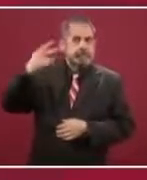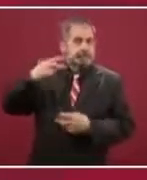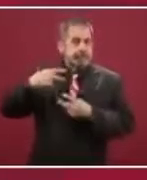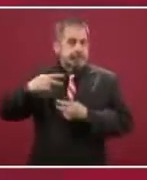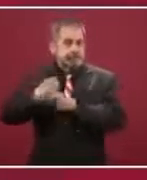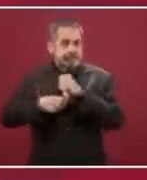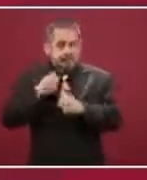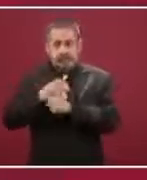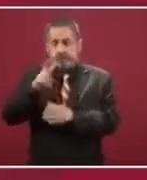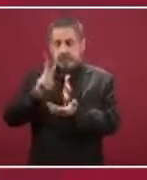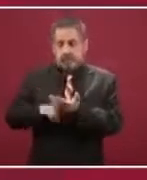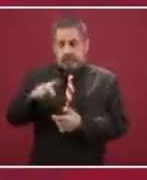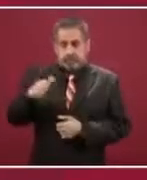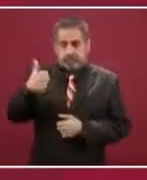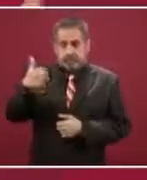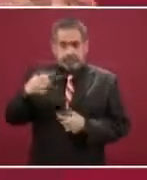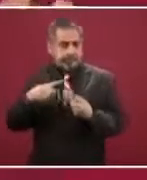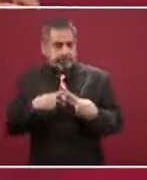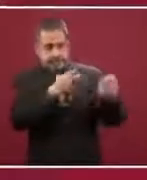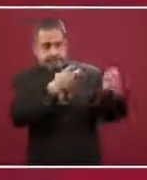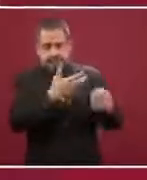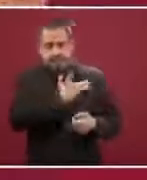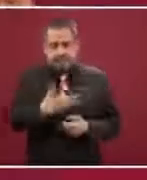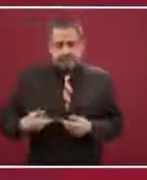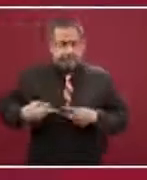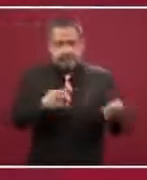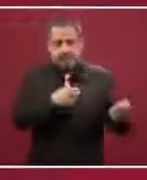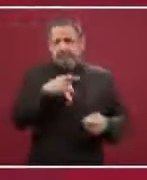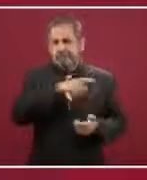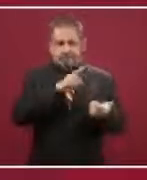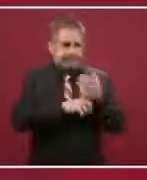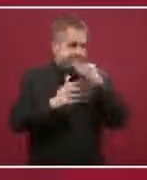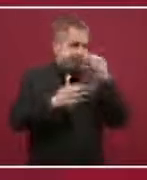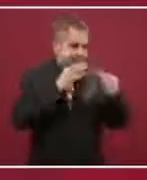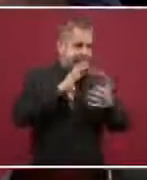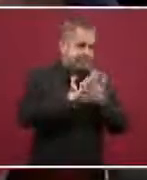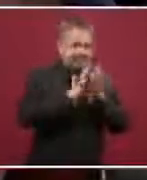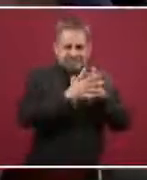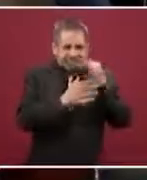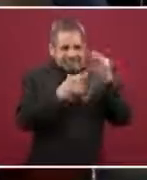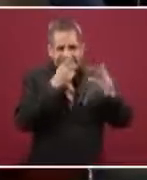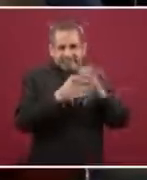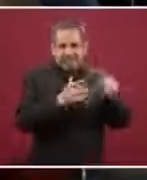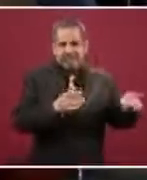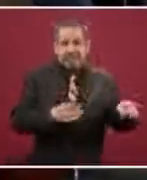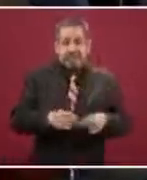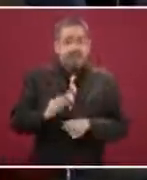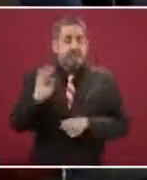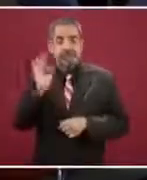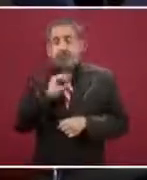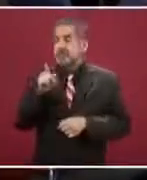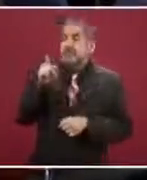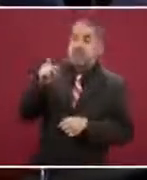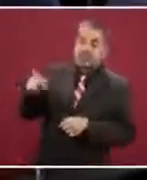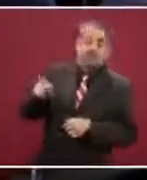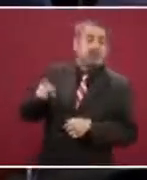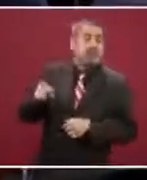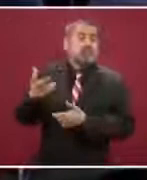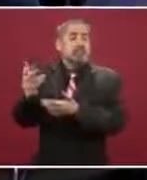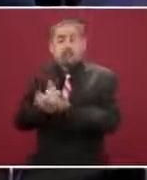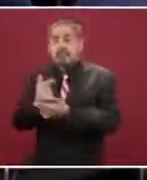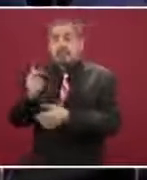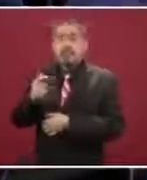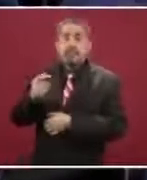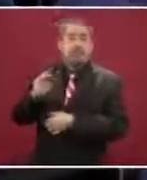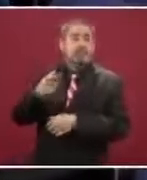el 2006, estaba la campaña, la guerra sucia, de que si ganábamos iba a caer la bolsa y se iba a